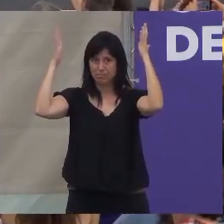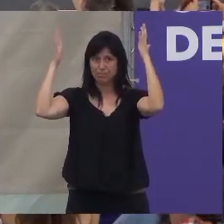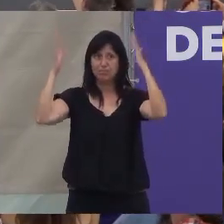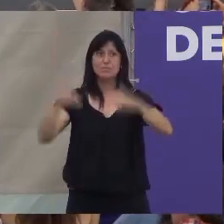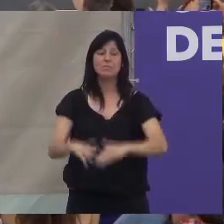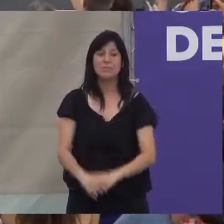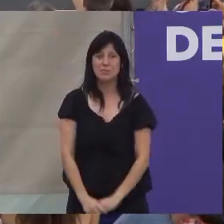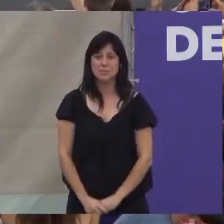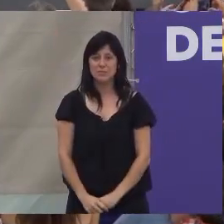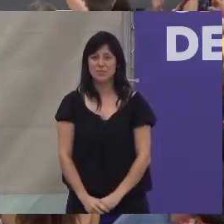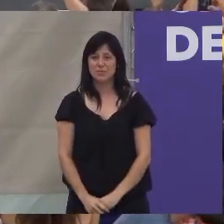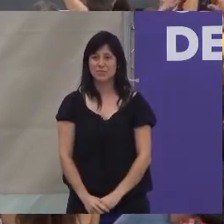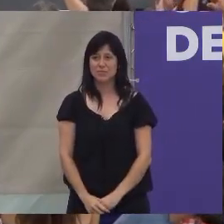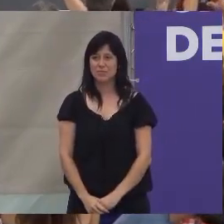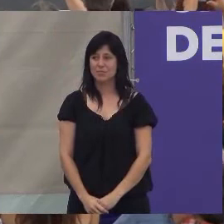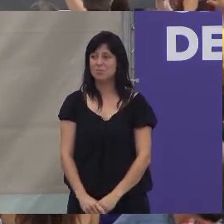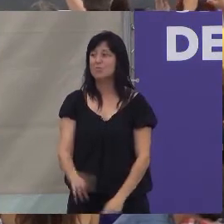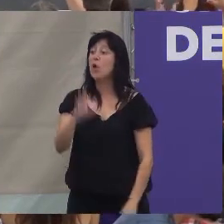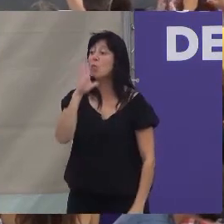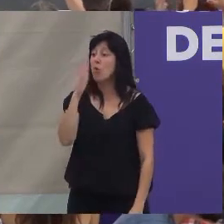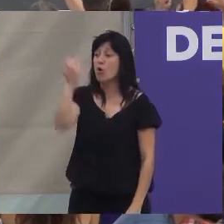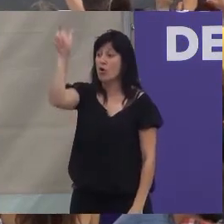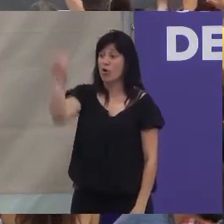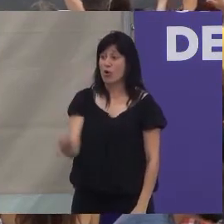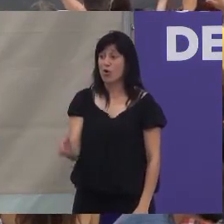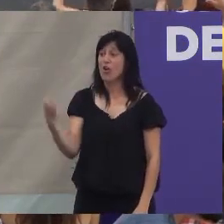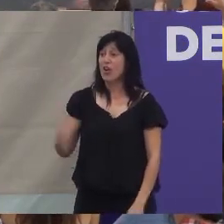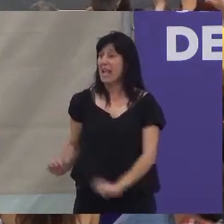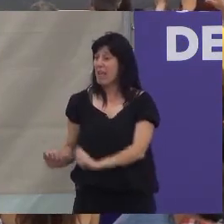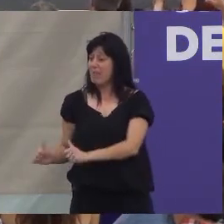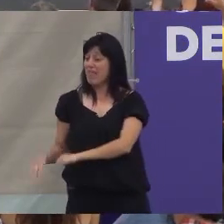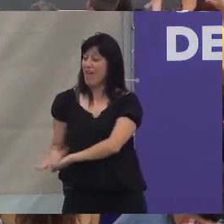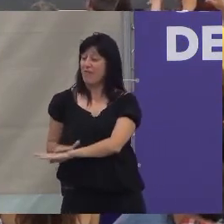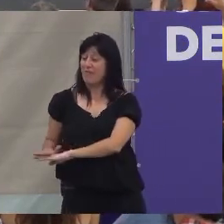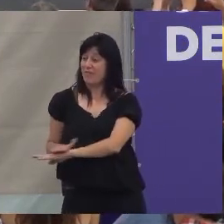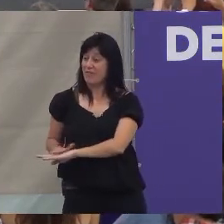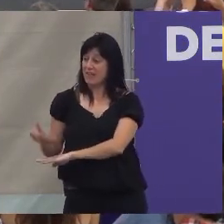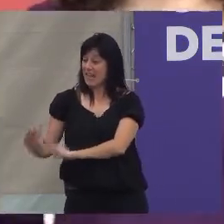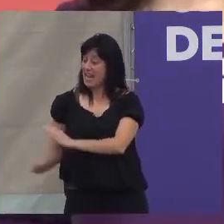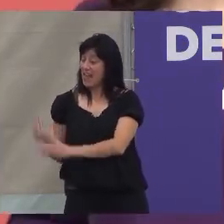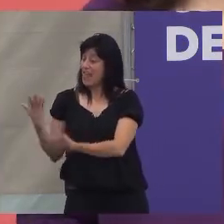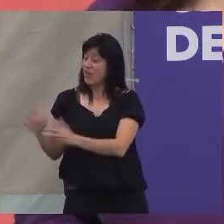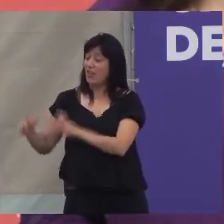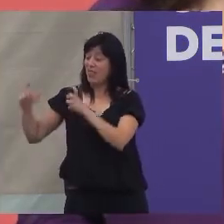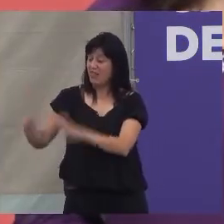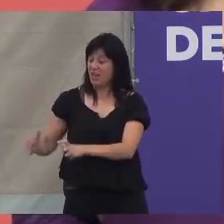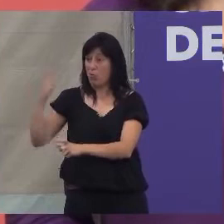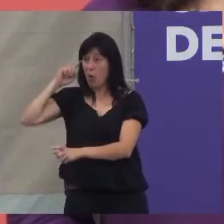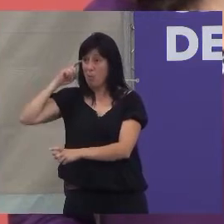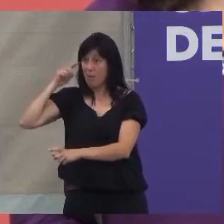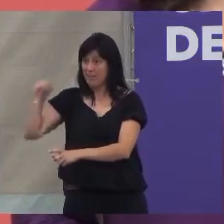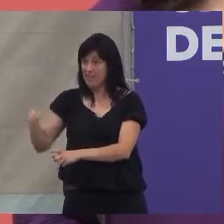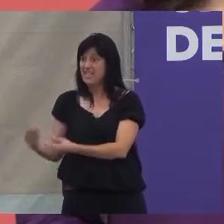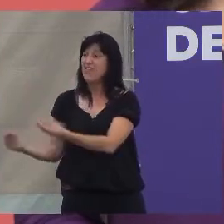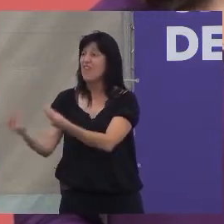es una persona que viene de la base, que nació en un círculo, en el círculo de Patraix,